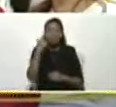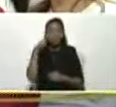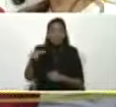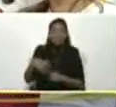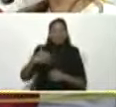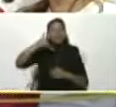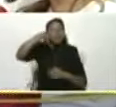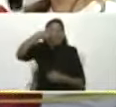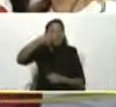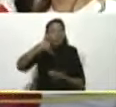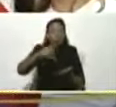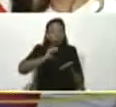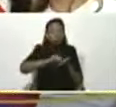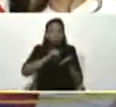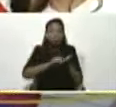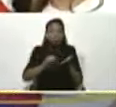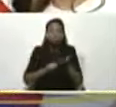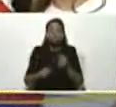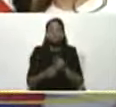Teléfono